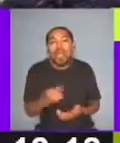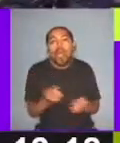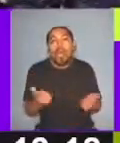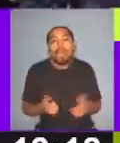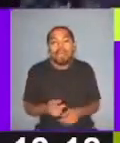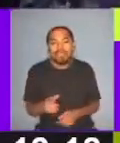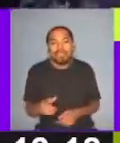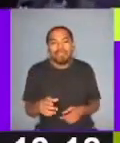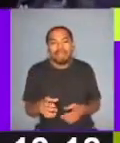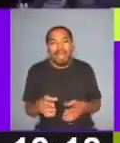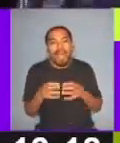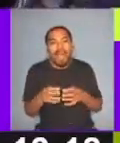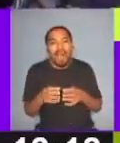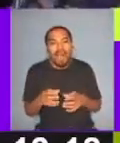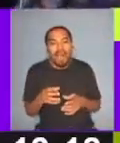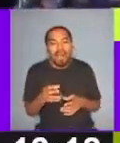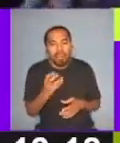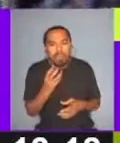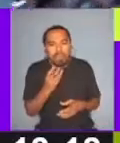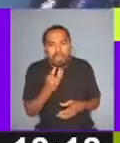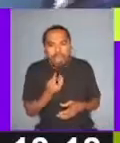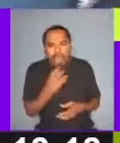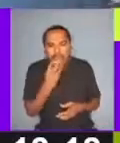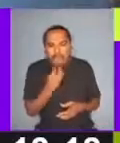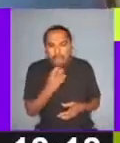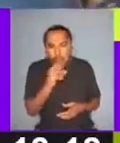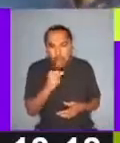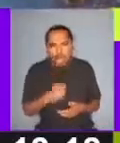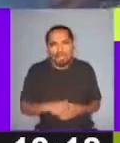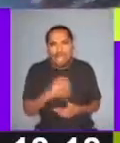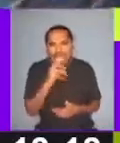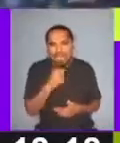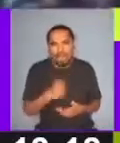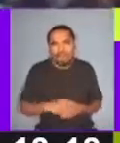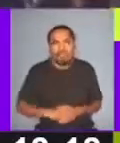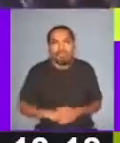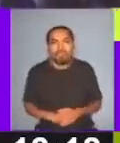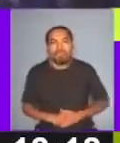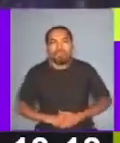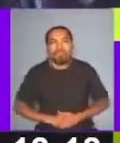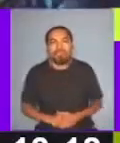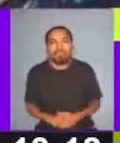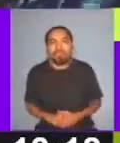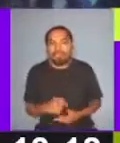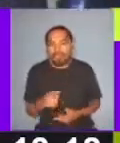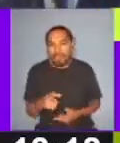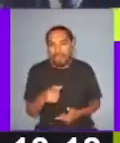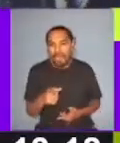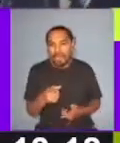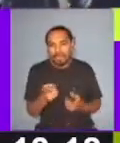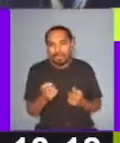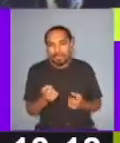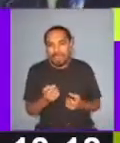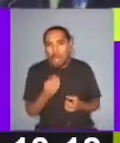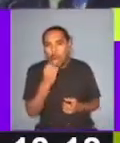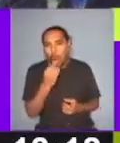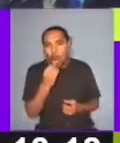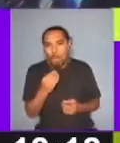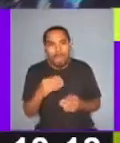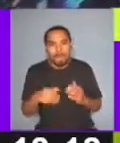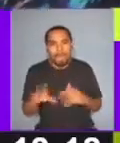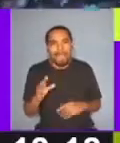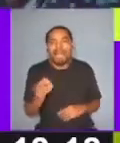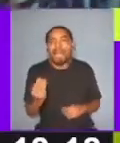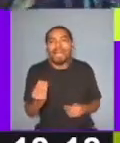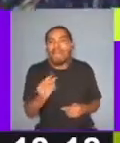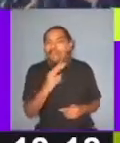lo único comprar limón bueno y ahora hay que comer más este por ejemplo no hay que dejar pasar la fruta hay que comprarlo justo